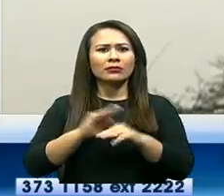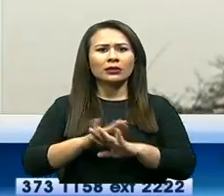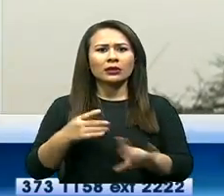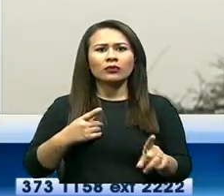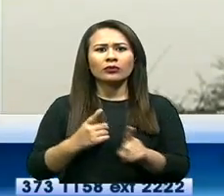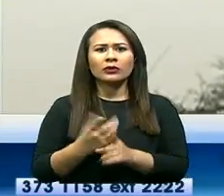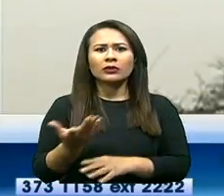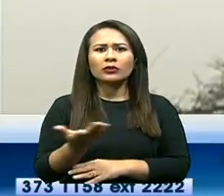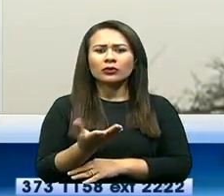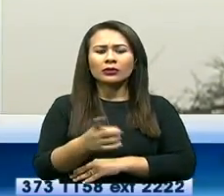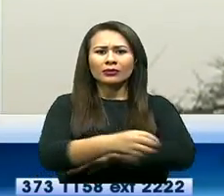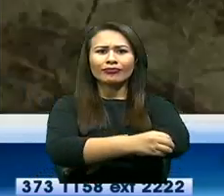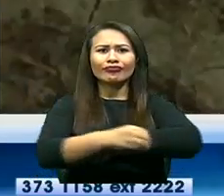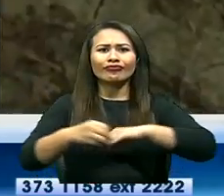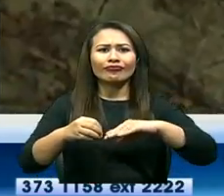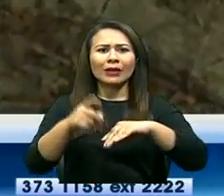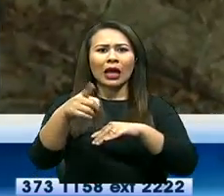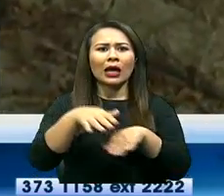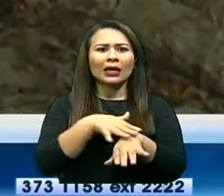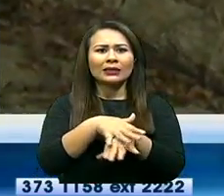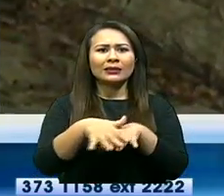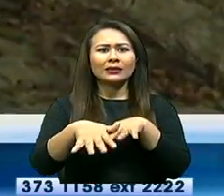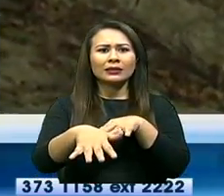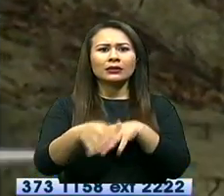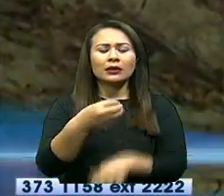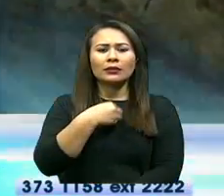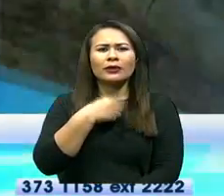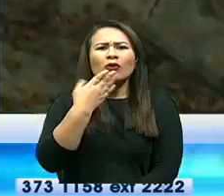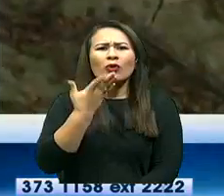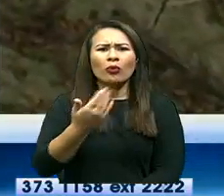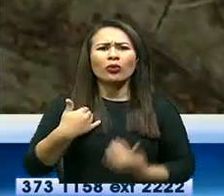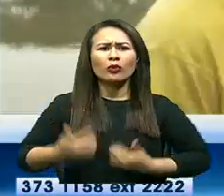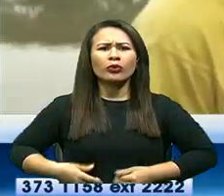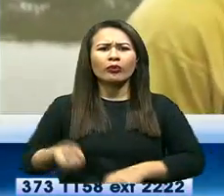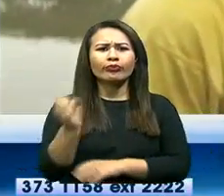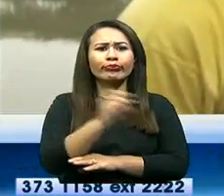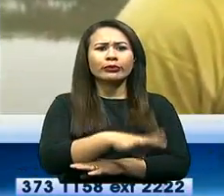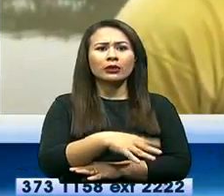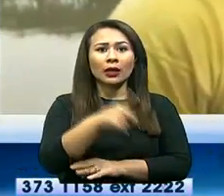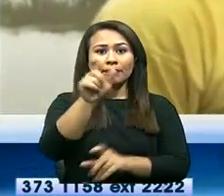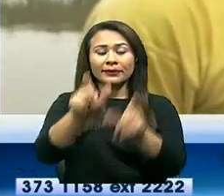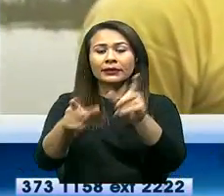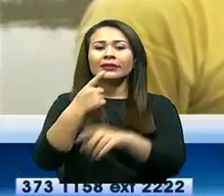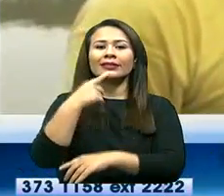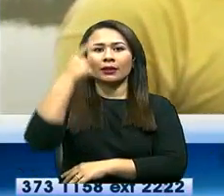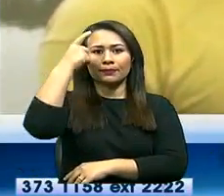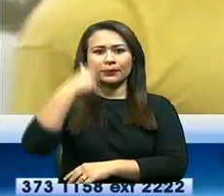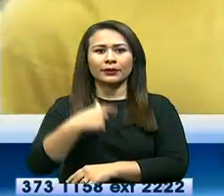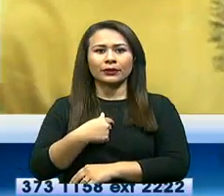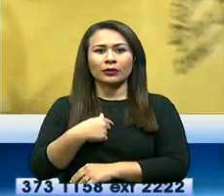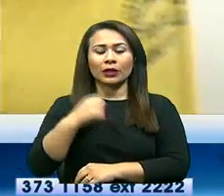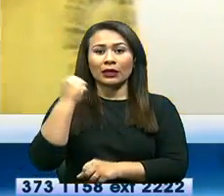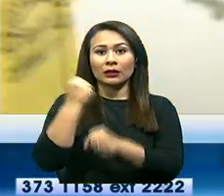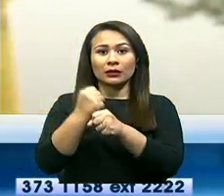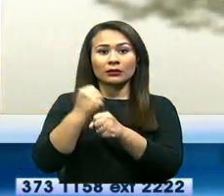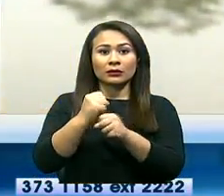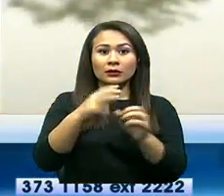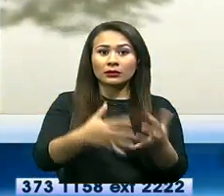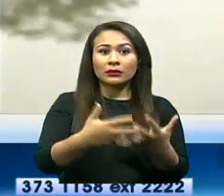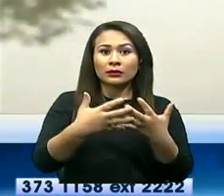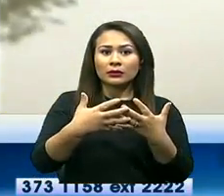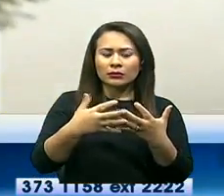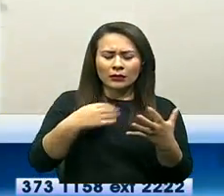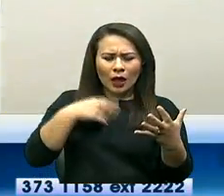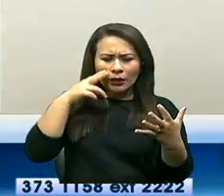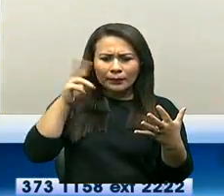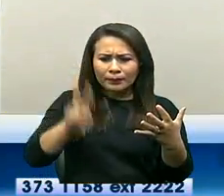orillas del río Yaguachi. Nos explican cómo llegó hasta allá. Testigos de la zona acotan que un pescador dio el aviso después de encontrar el